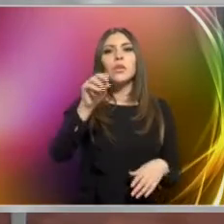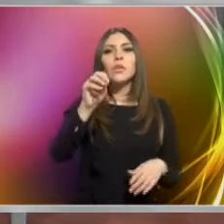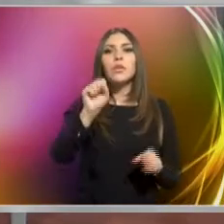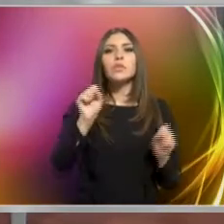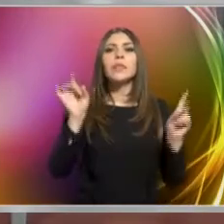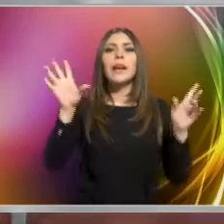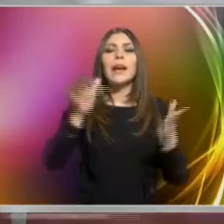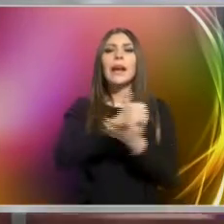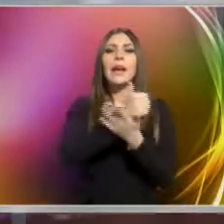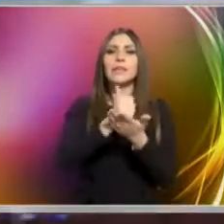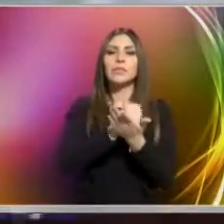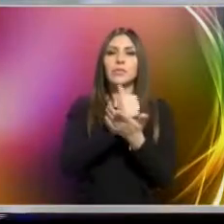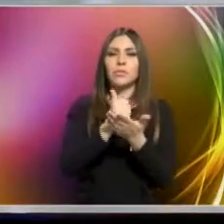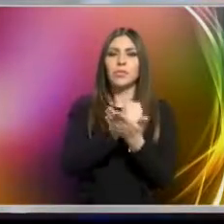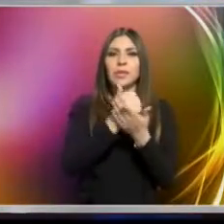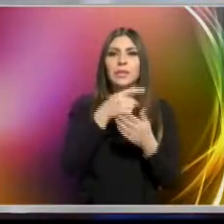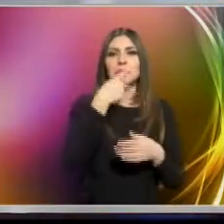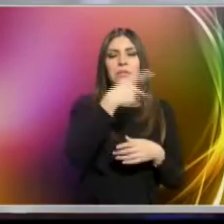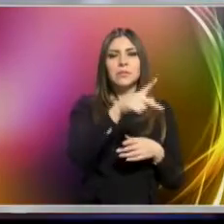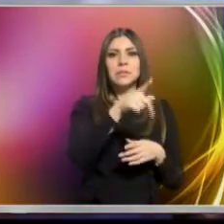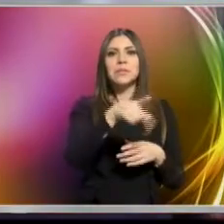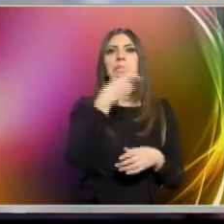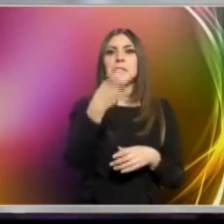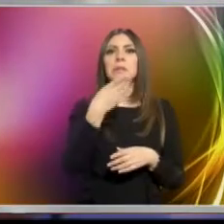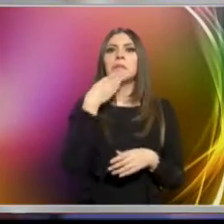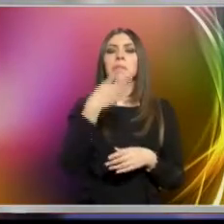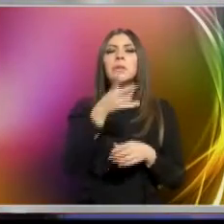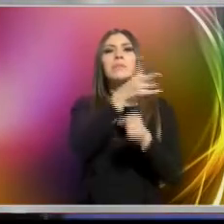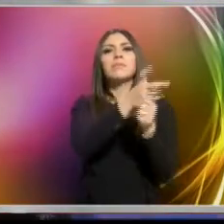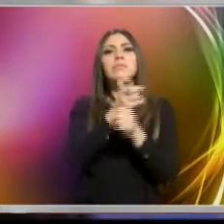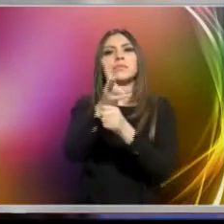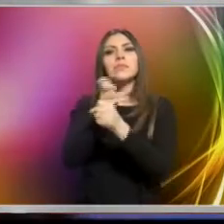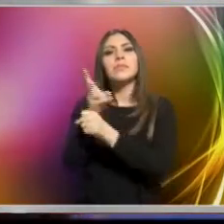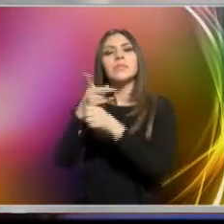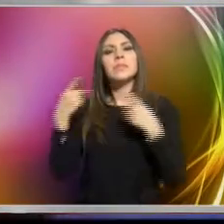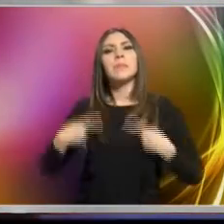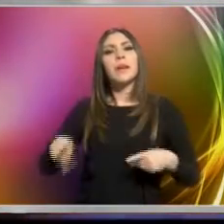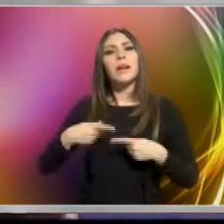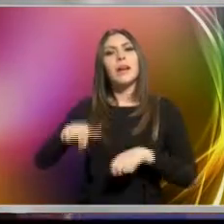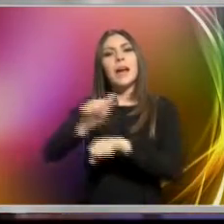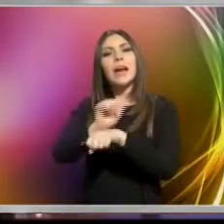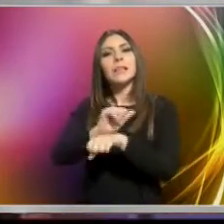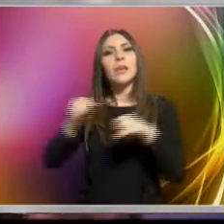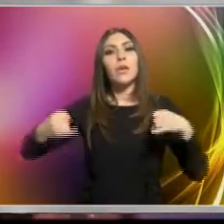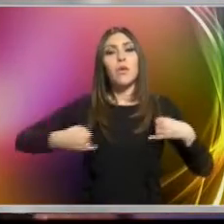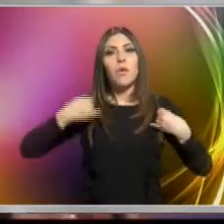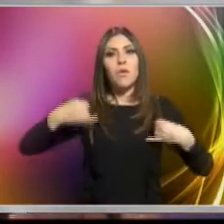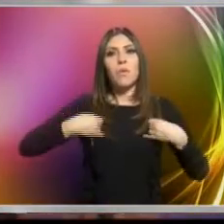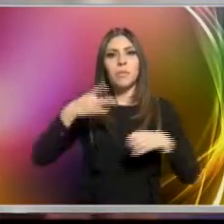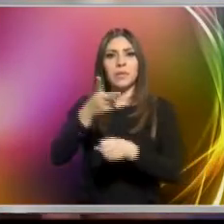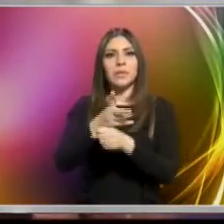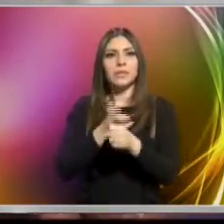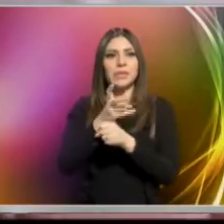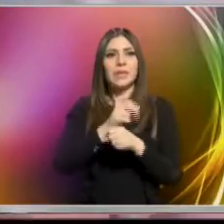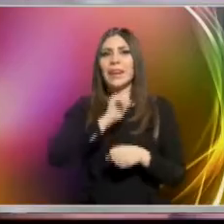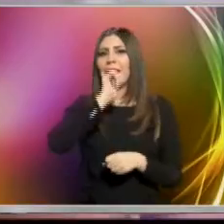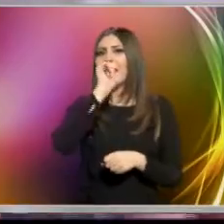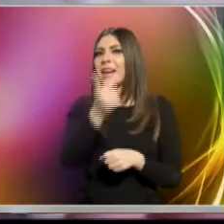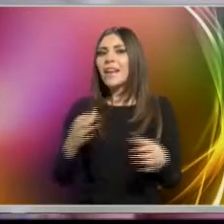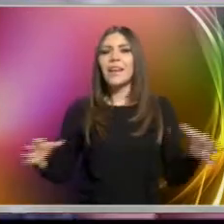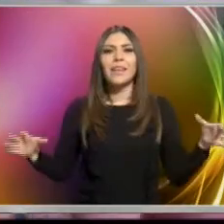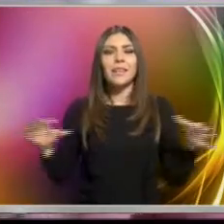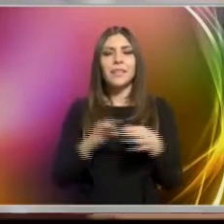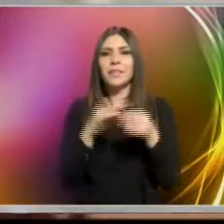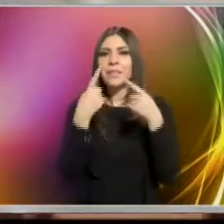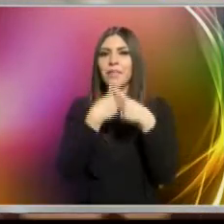funcionó muy bien el experimento de estar invitando a gente, sobre todo jóvenes. Y que aparte que no tenía nada que ver con Claro. este género, ¿no?